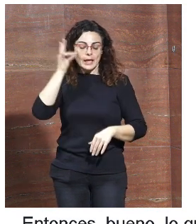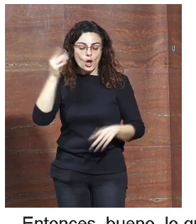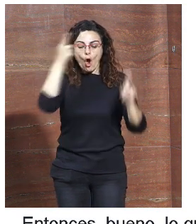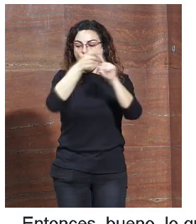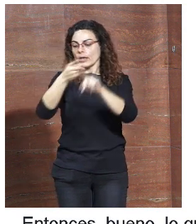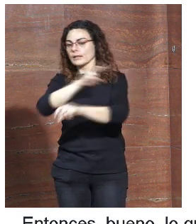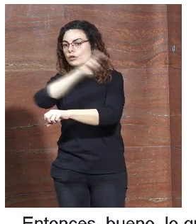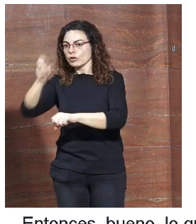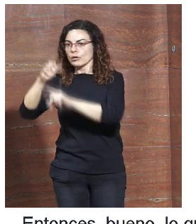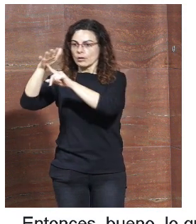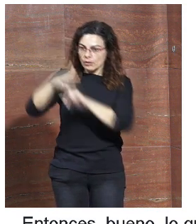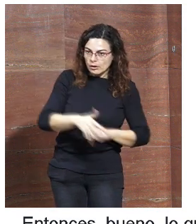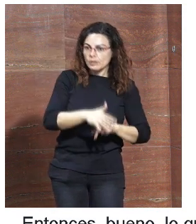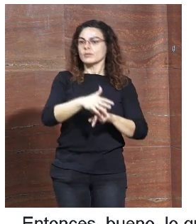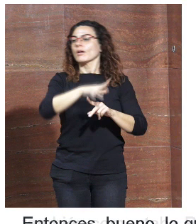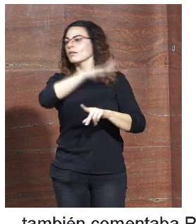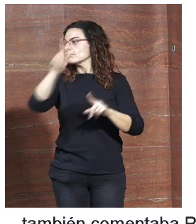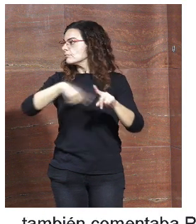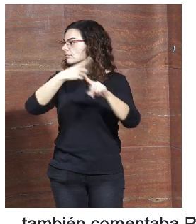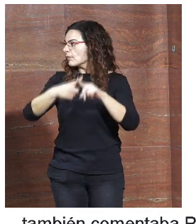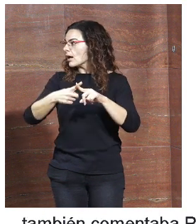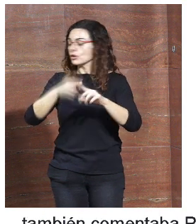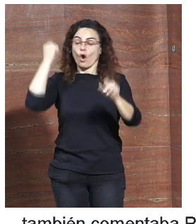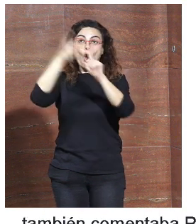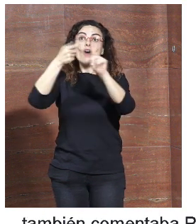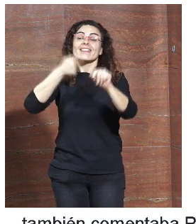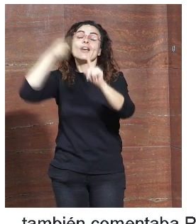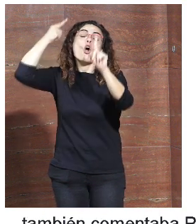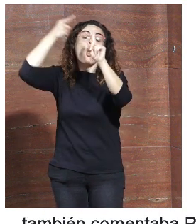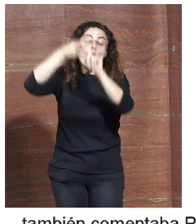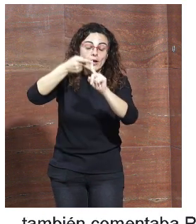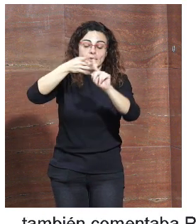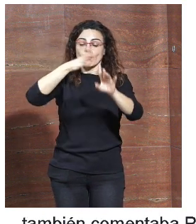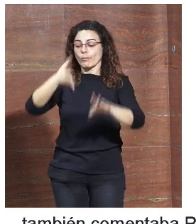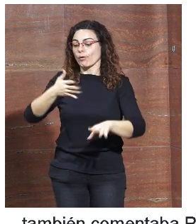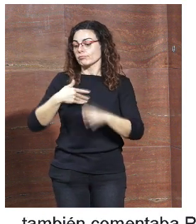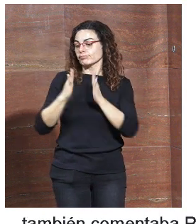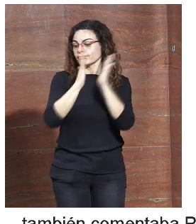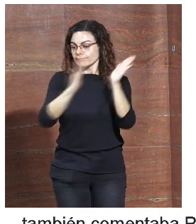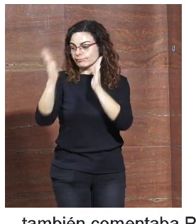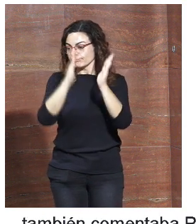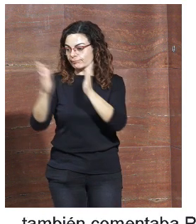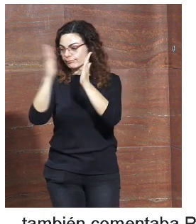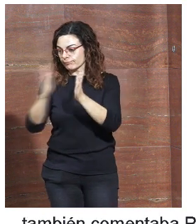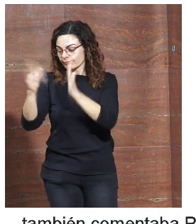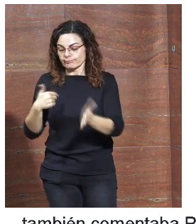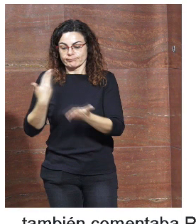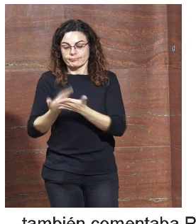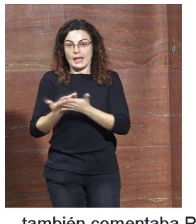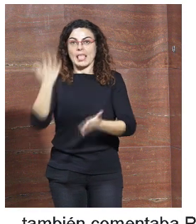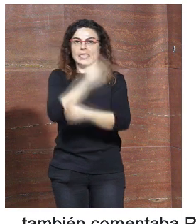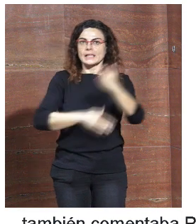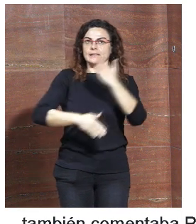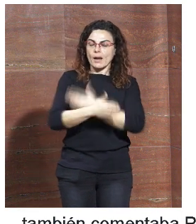desigualdad aumentada derivada de la interseccionalidad, y digo objetivos porque hay que ponerlos cada 2 por 3 para evidenciar, ¿no?, que dentro de la discapacidad